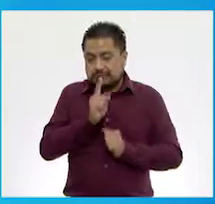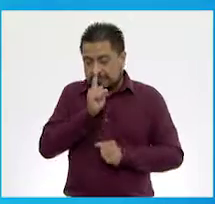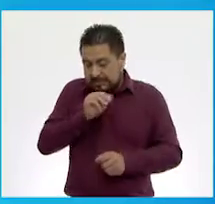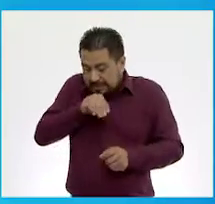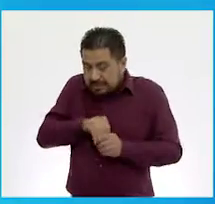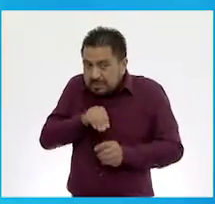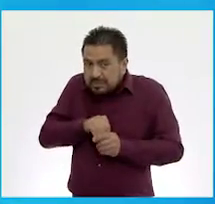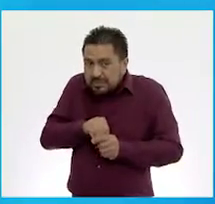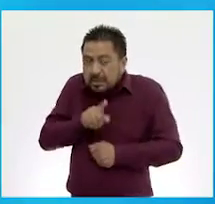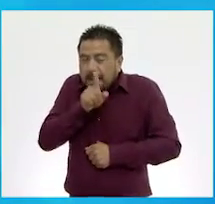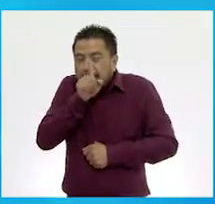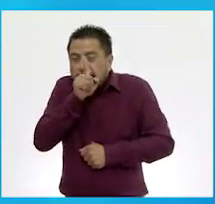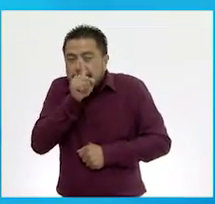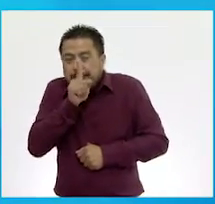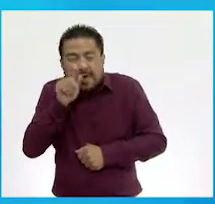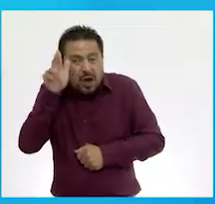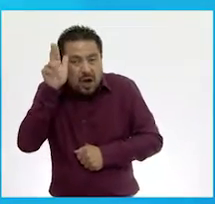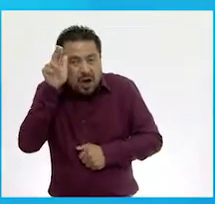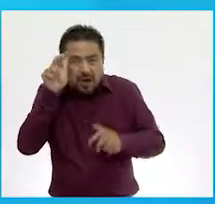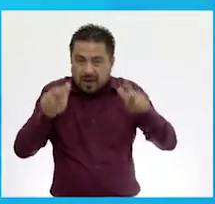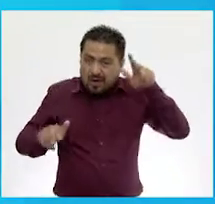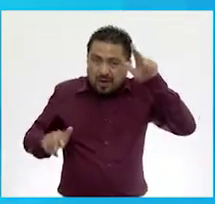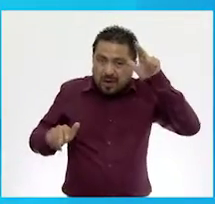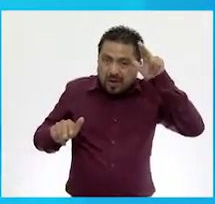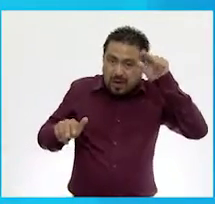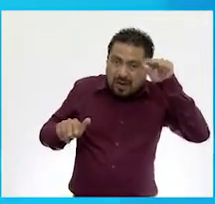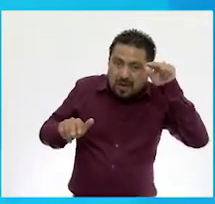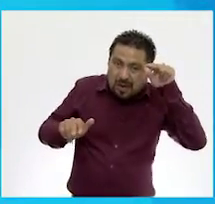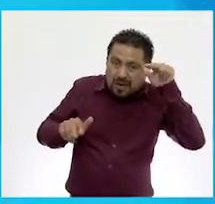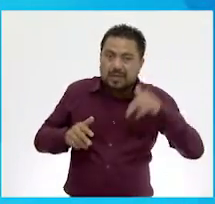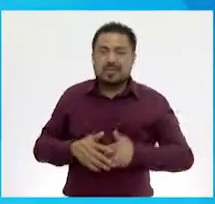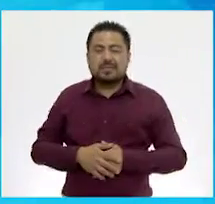secreto. Conejito, conejito.